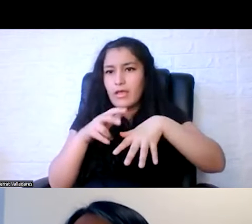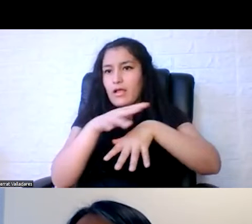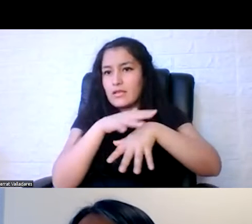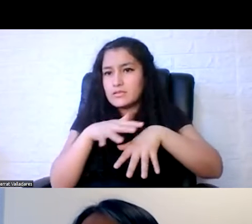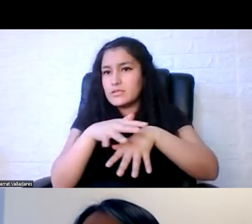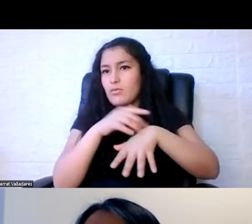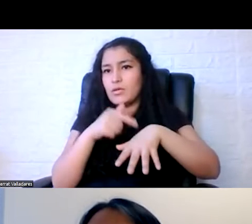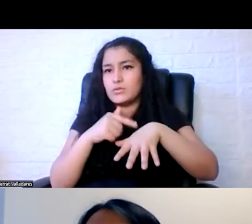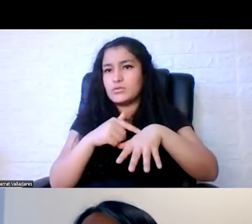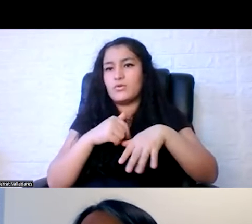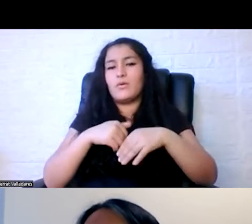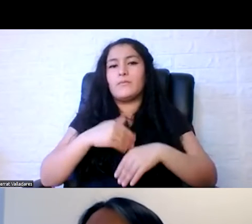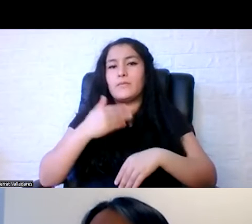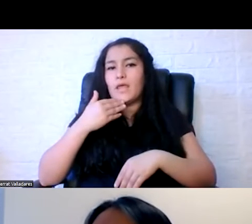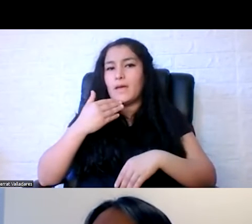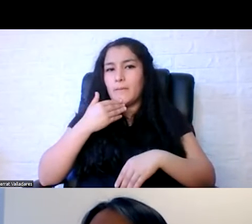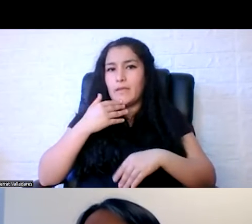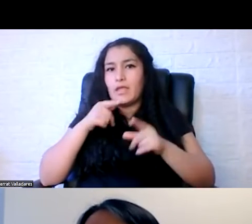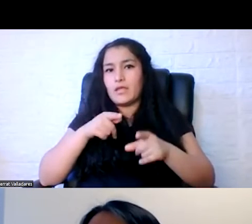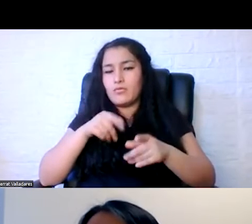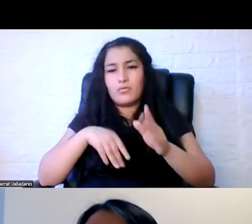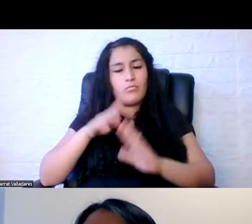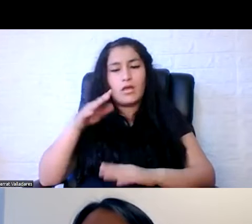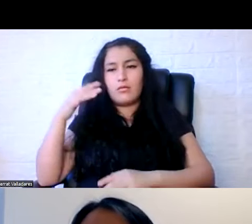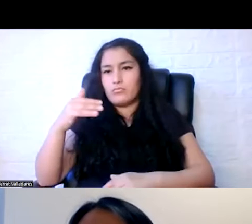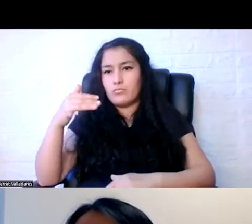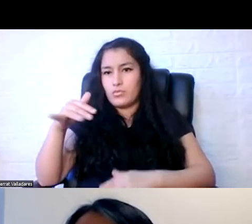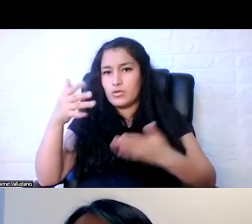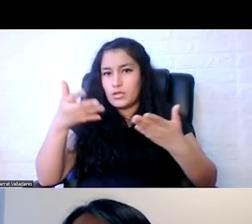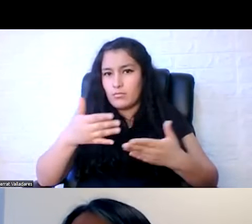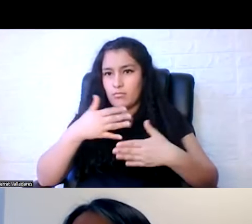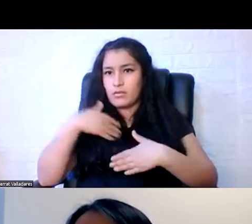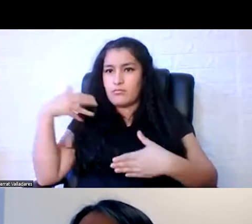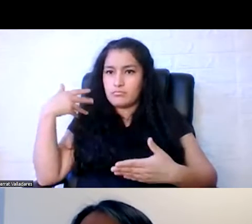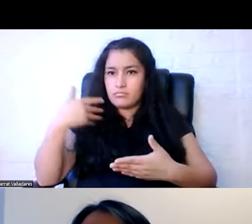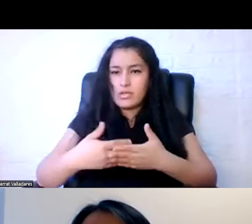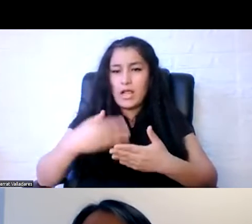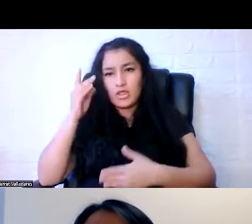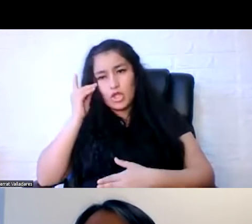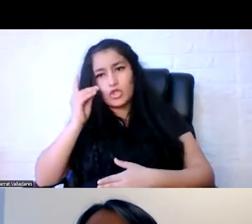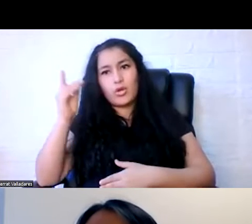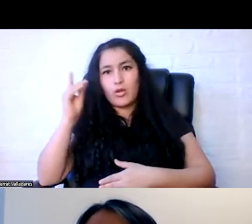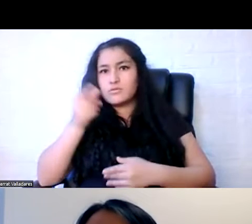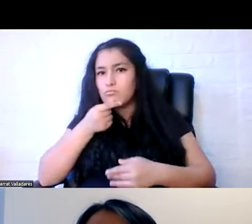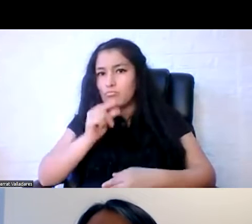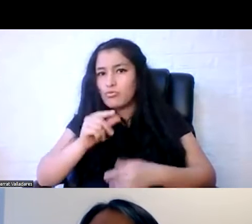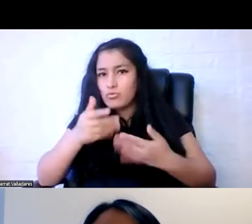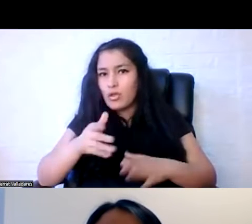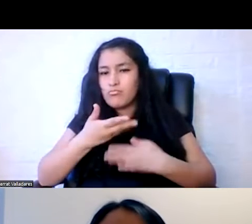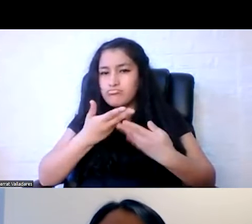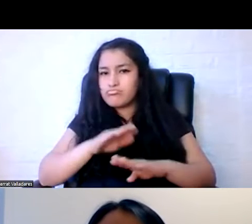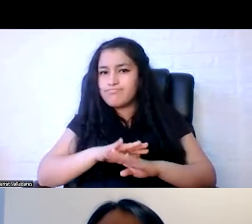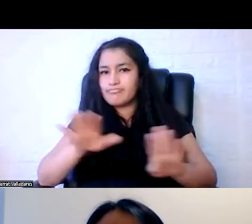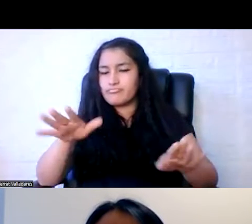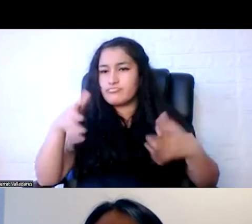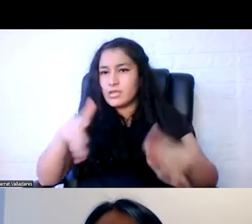bueno, una cuestión que es la más contingente y contemporánea de mi trayectoria, que es el doctorado, que lo terminé hace poco, y que, bueno, esta